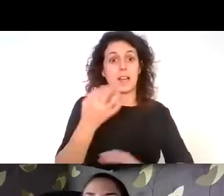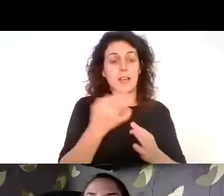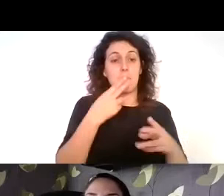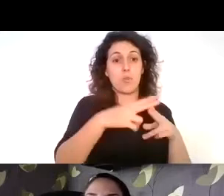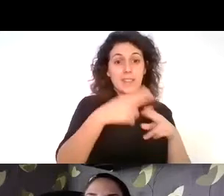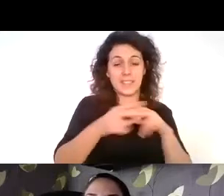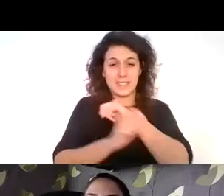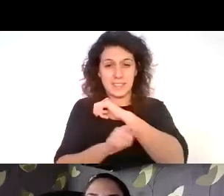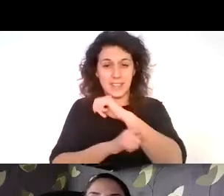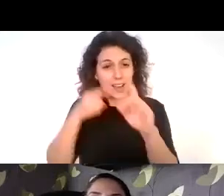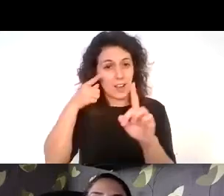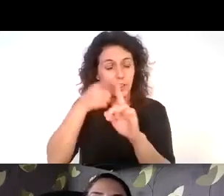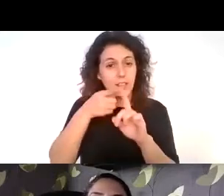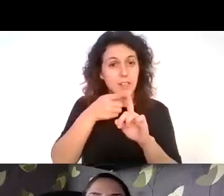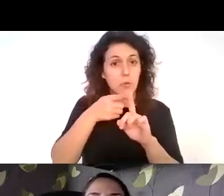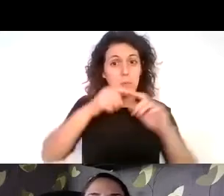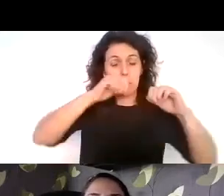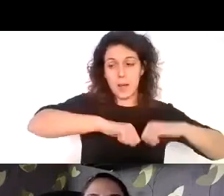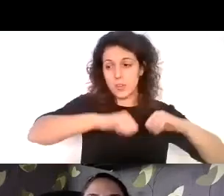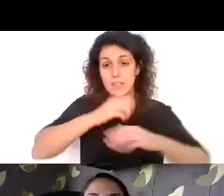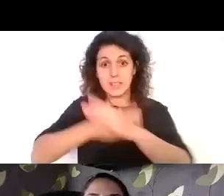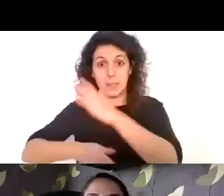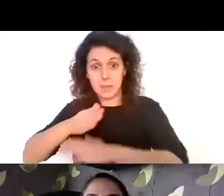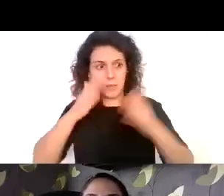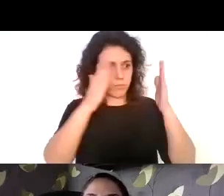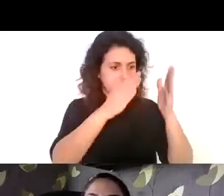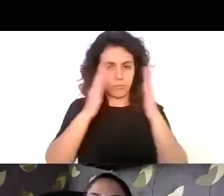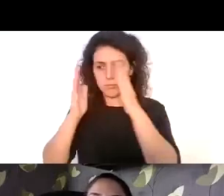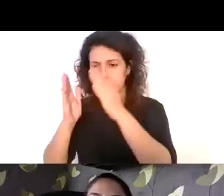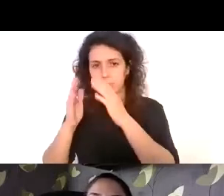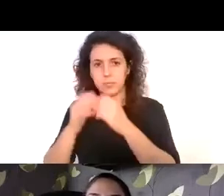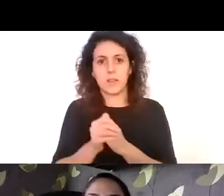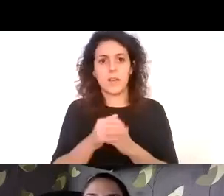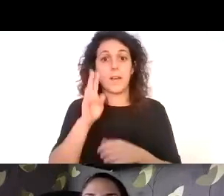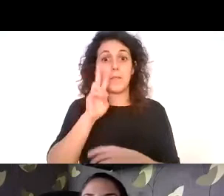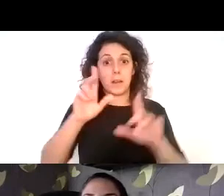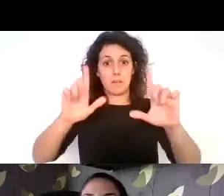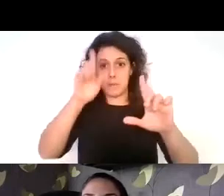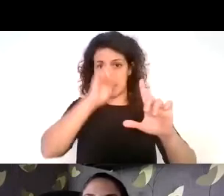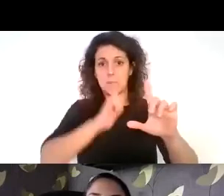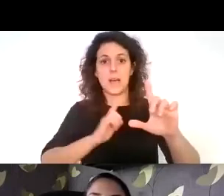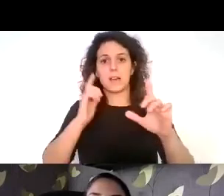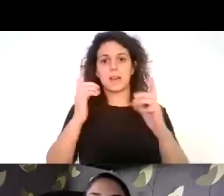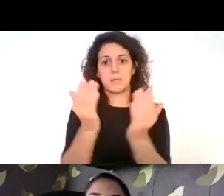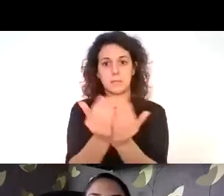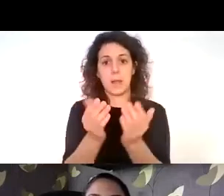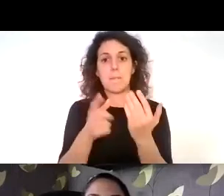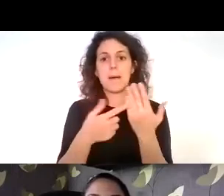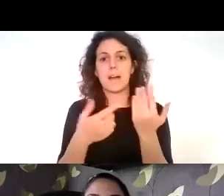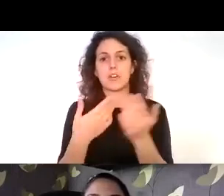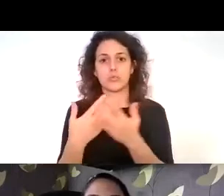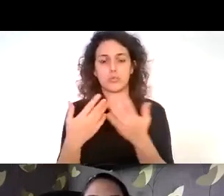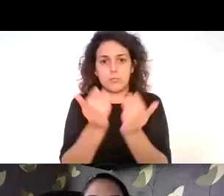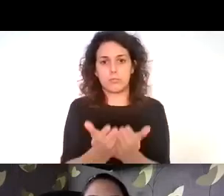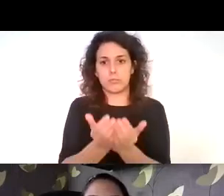a estos colectivos. En la imagen podemos observar una mano que parece estar curtida por el trabajo laborioso del campo,